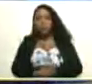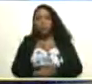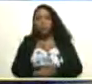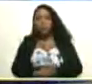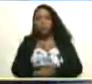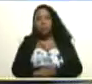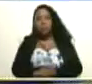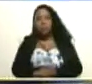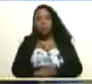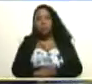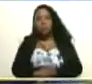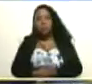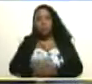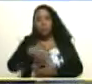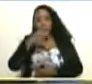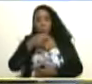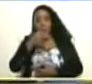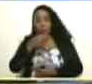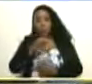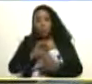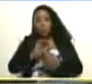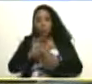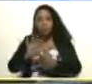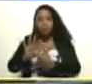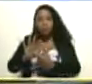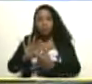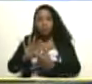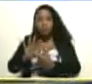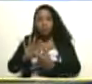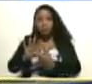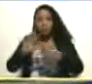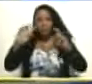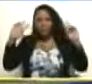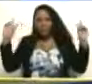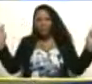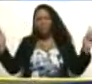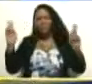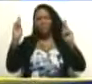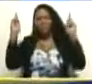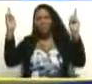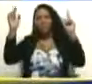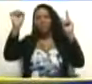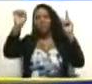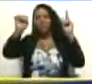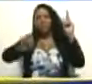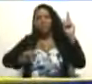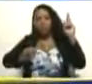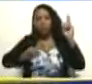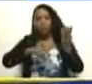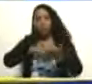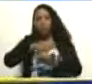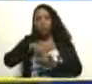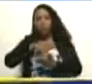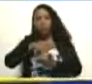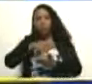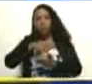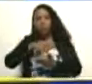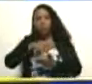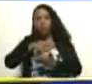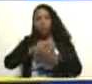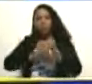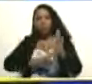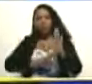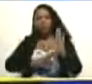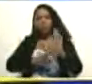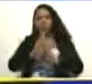antes expuesto, le comunicamos la abrumadora victoria del sí con una participación que supera